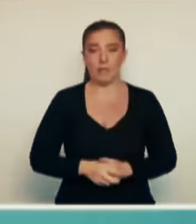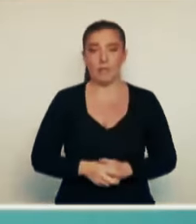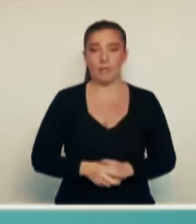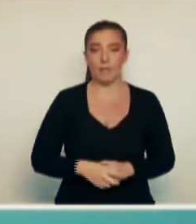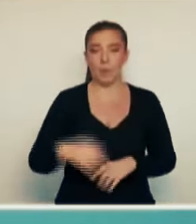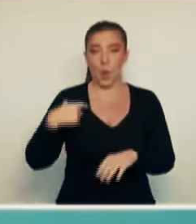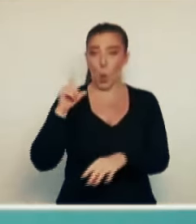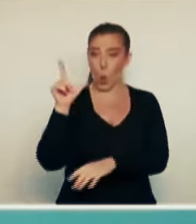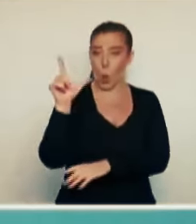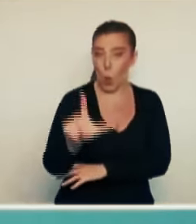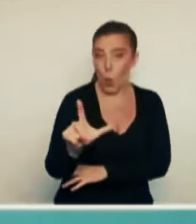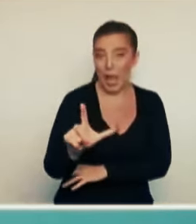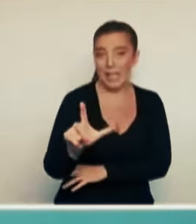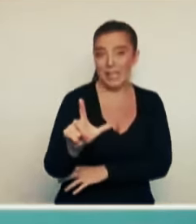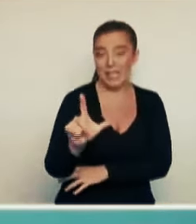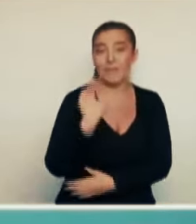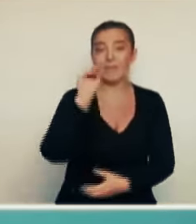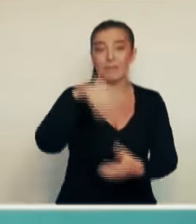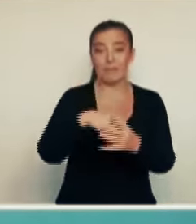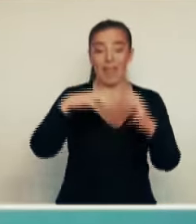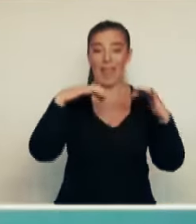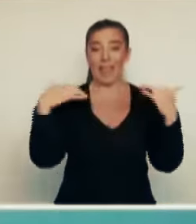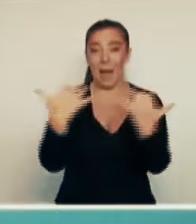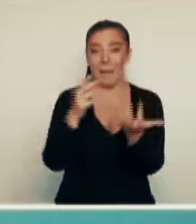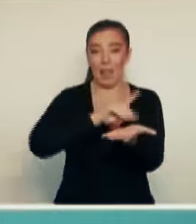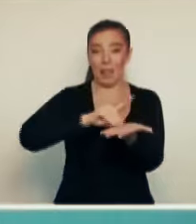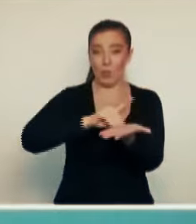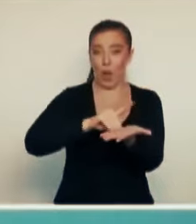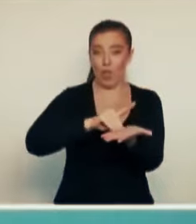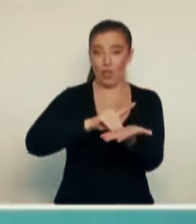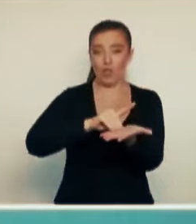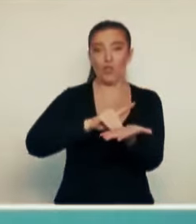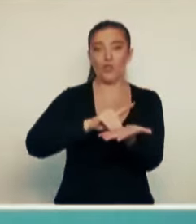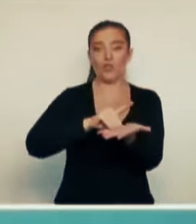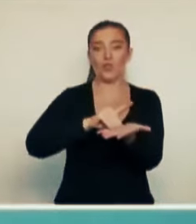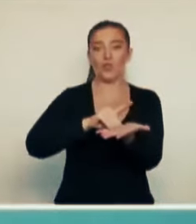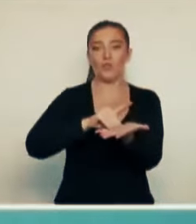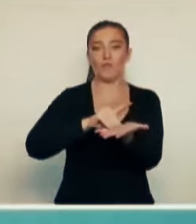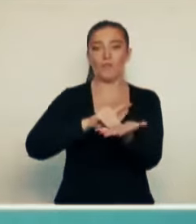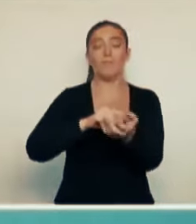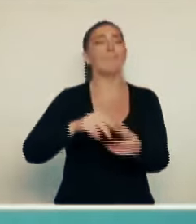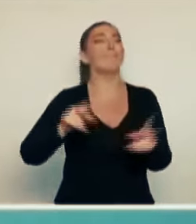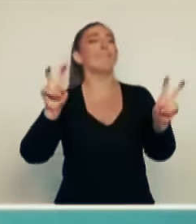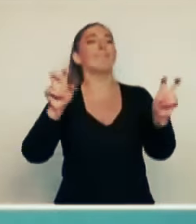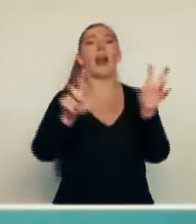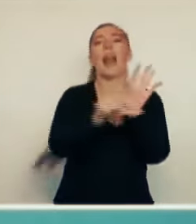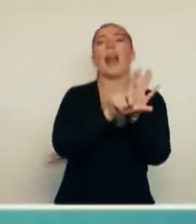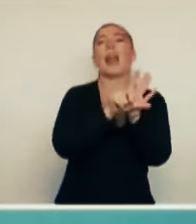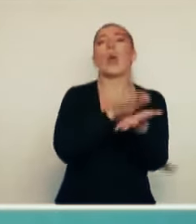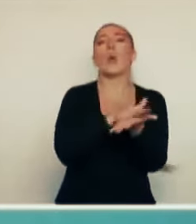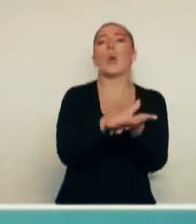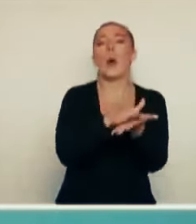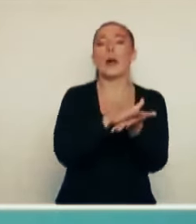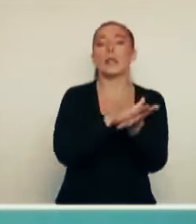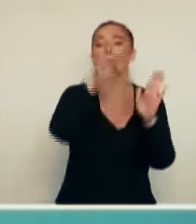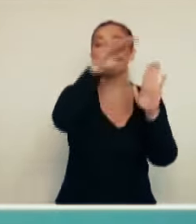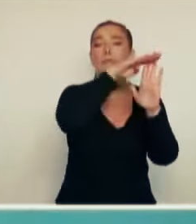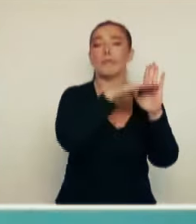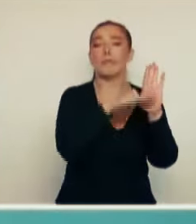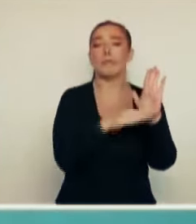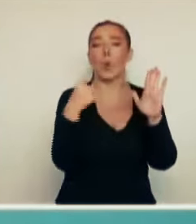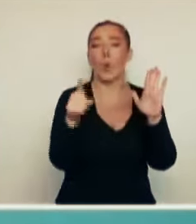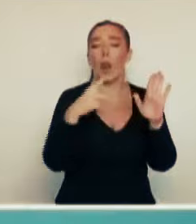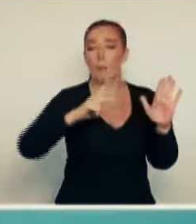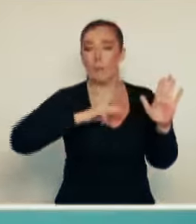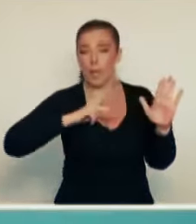va a tratar en la Cámara de Diputados la famosa ley de bases, cuyos ejes principales son